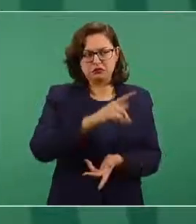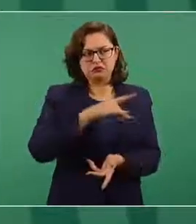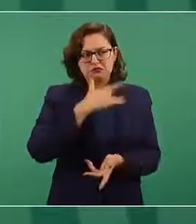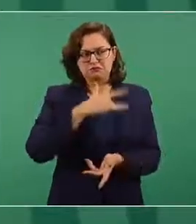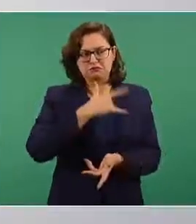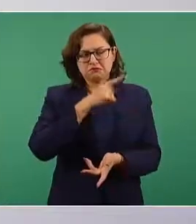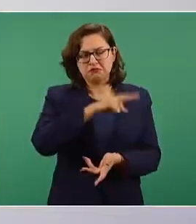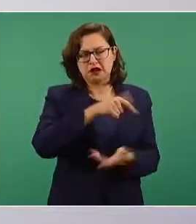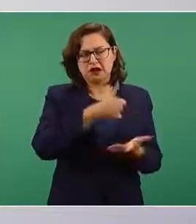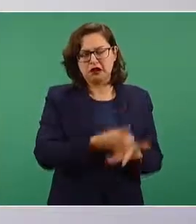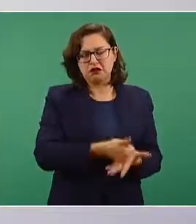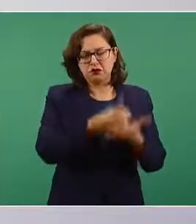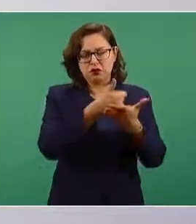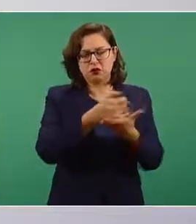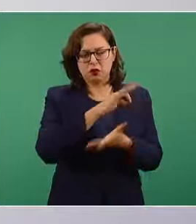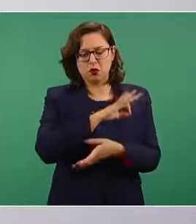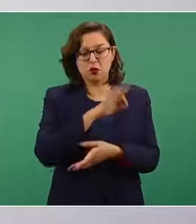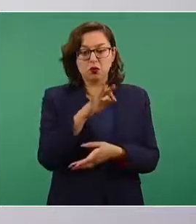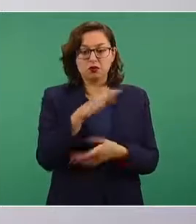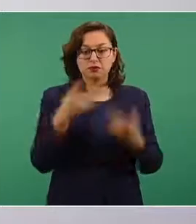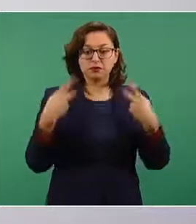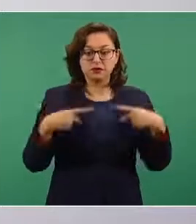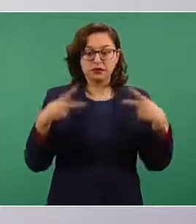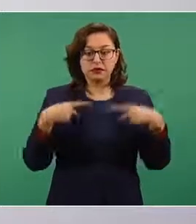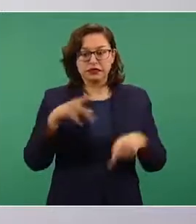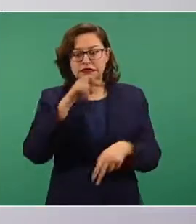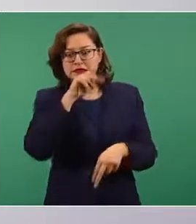trabajo, nadie debe de alarmarse,